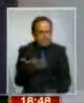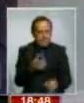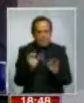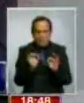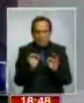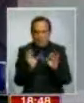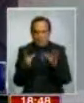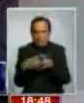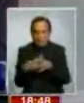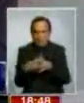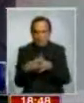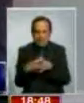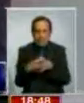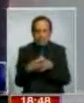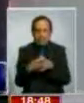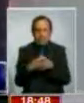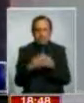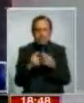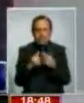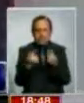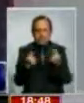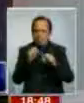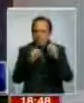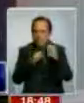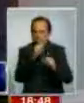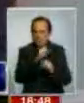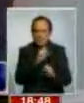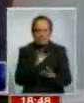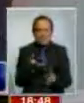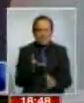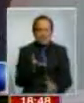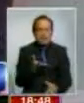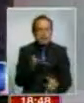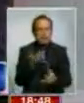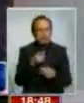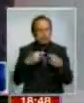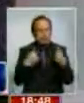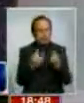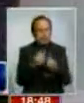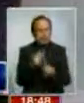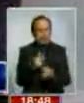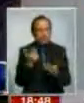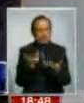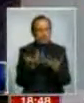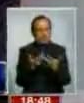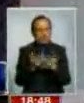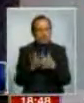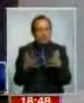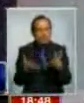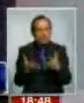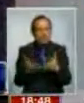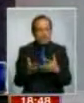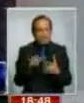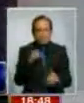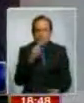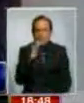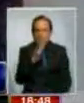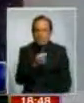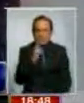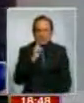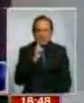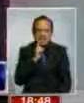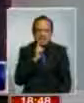aficionado a las cabriolas políticas, en fin, ya como son los directores musicales y artísticos en, ¿se refiere en los ballets?